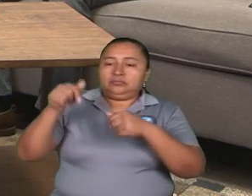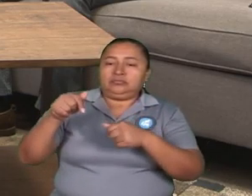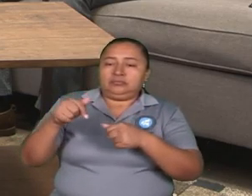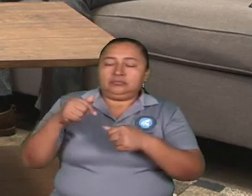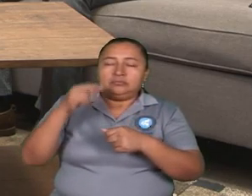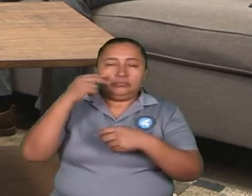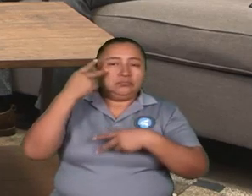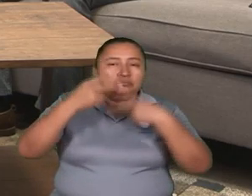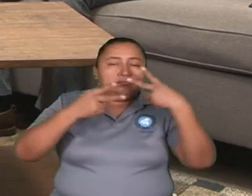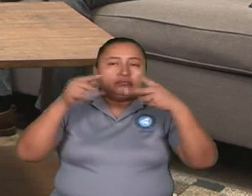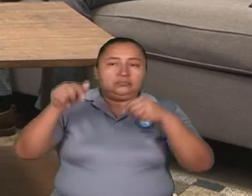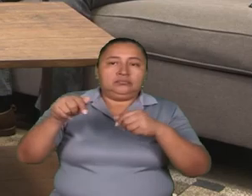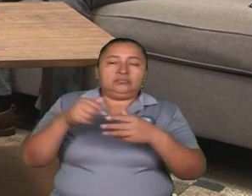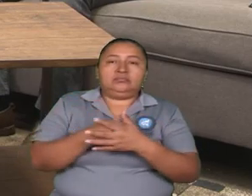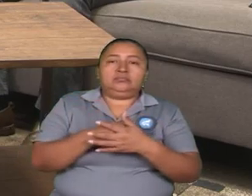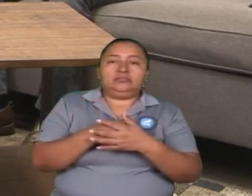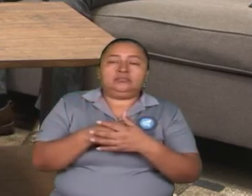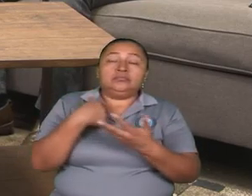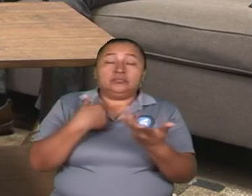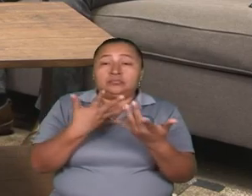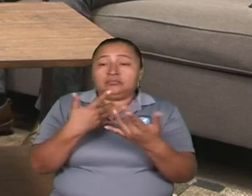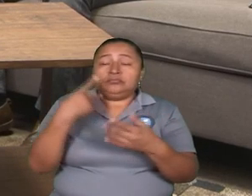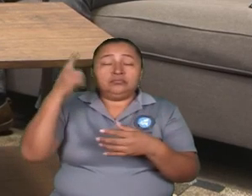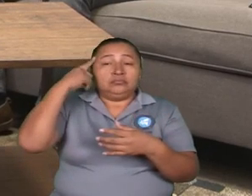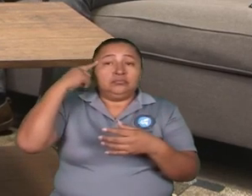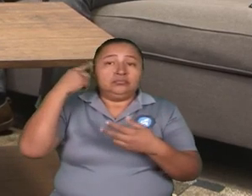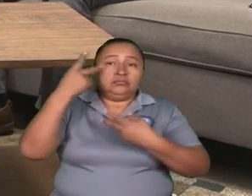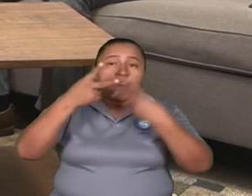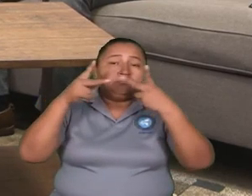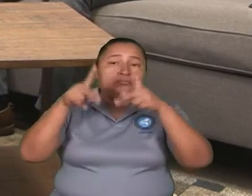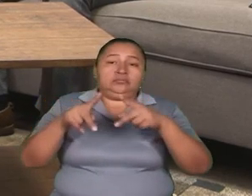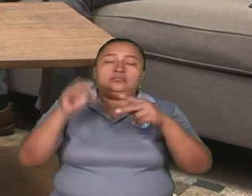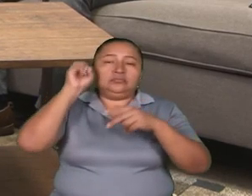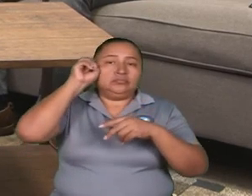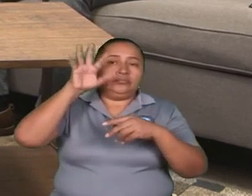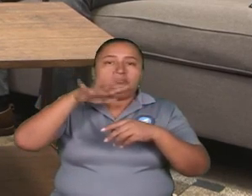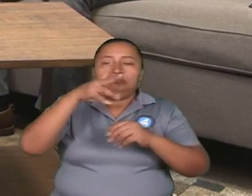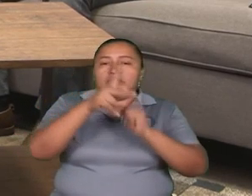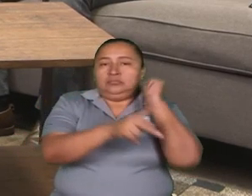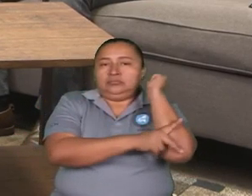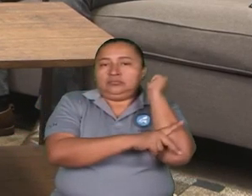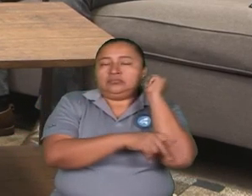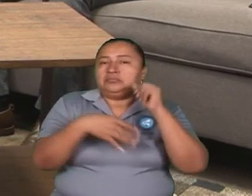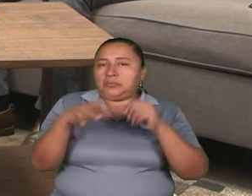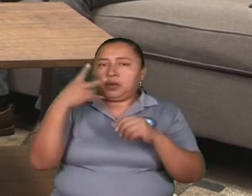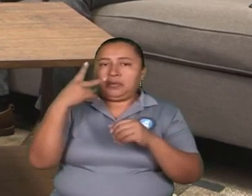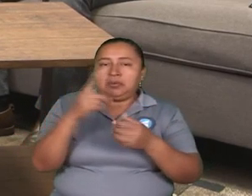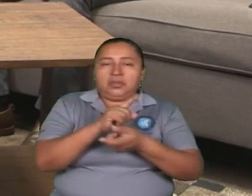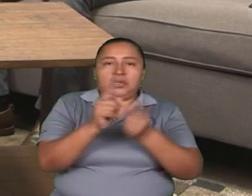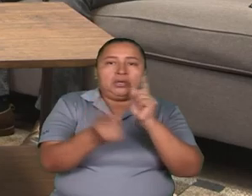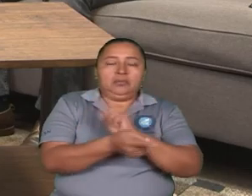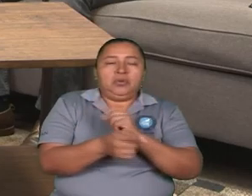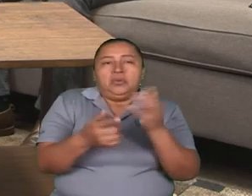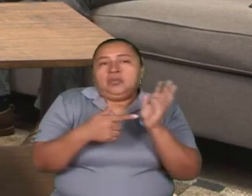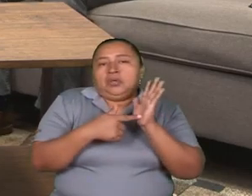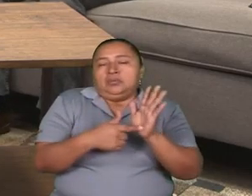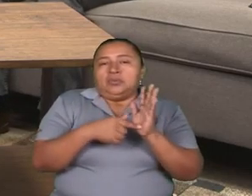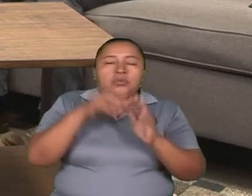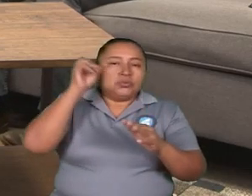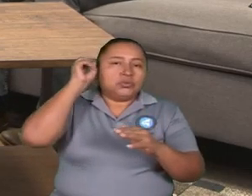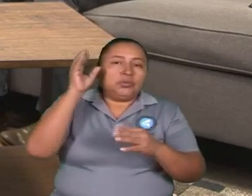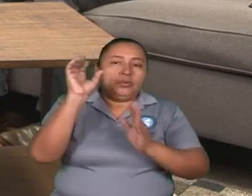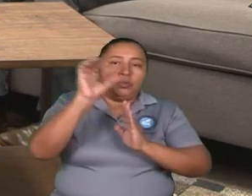municipio. Apartando, claro, los otros que tienen los paquetes y que ya van a conocer los otros departamentos. Que también están dentro de esa